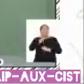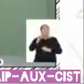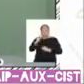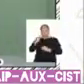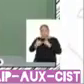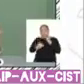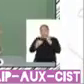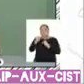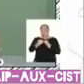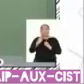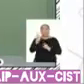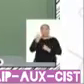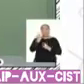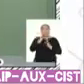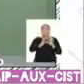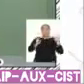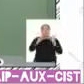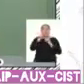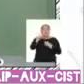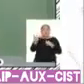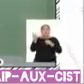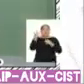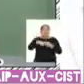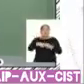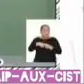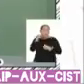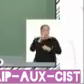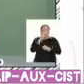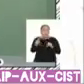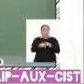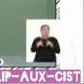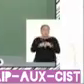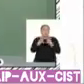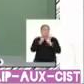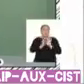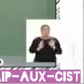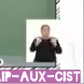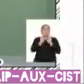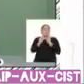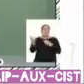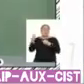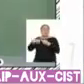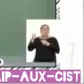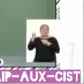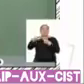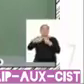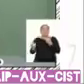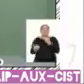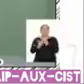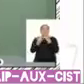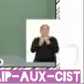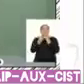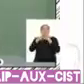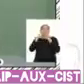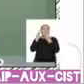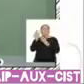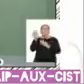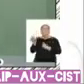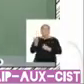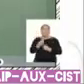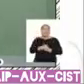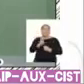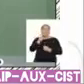proceso no solamente es importante tu participación, sino también la participación y el apoyo de tu familia.